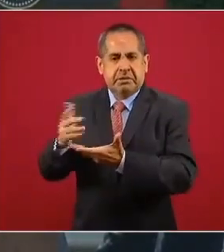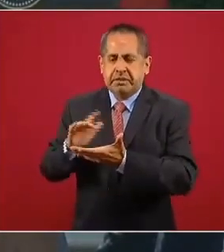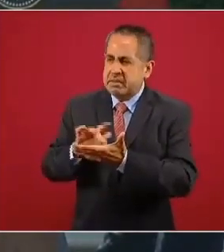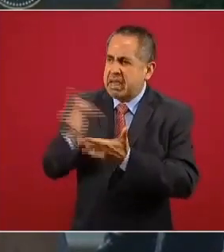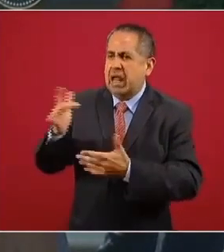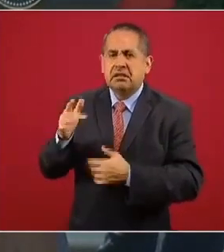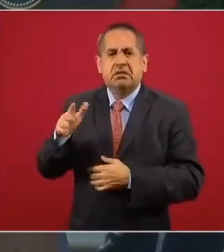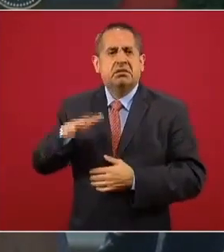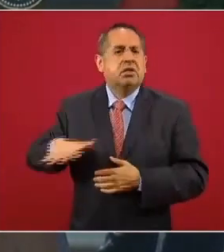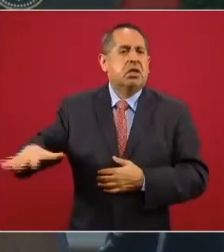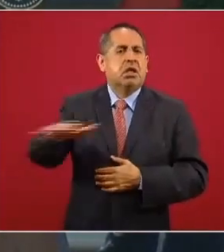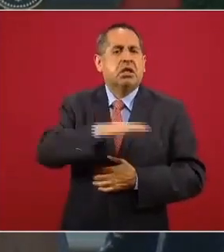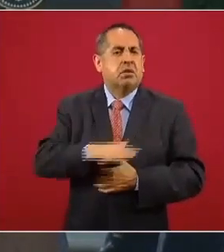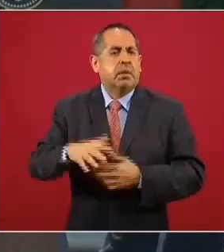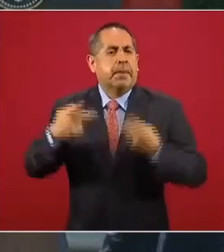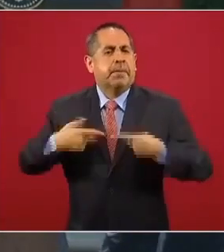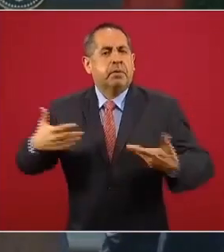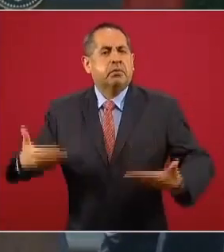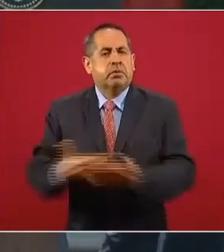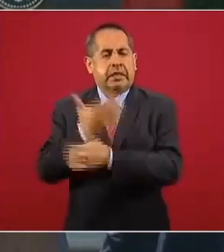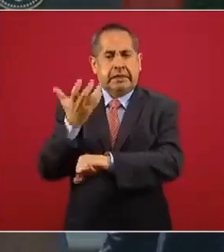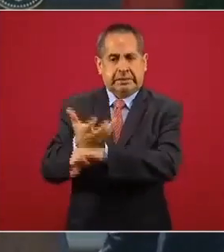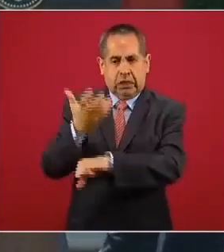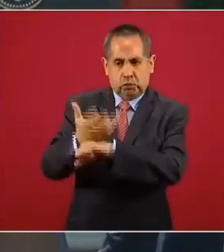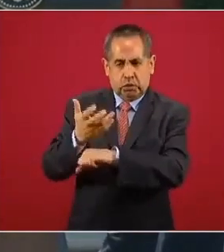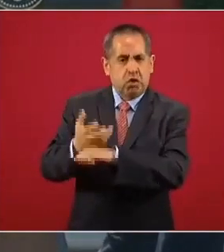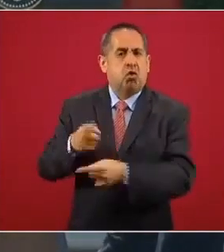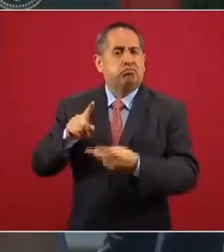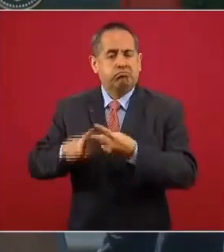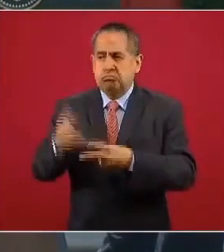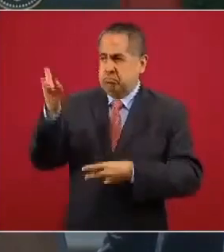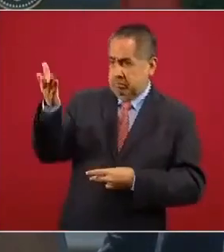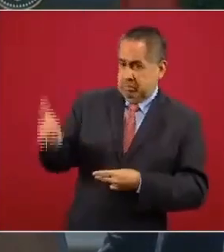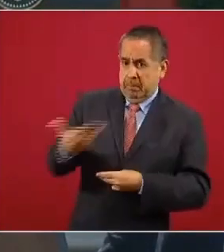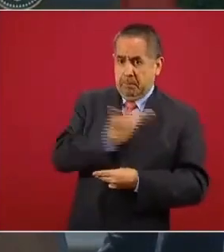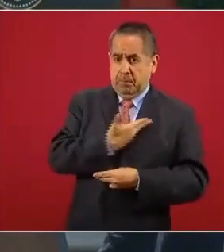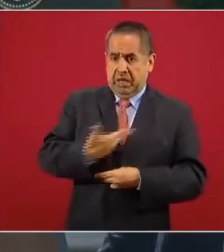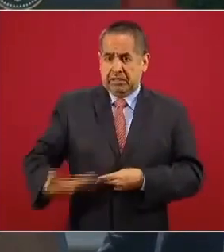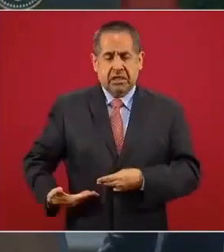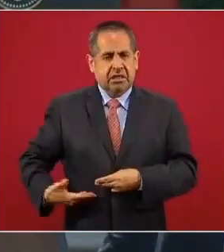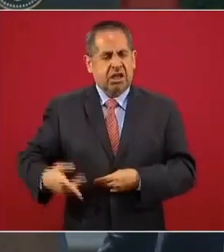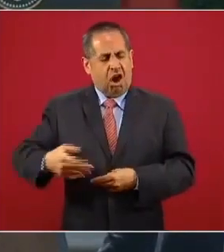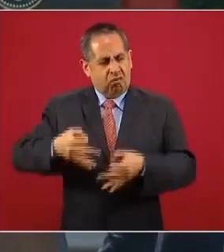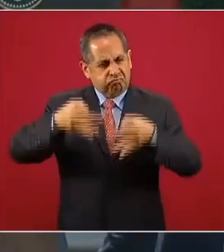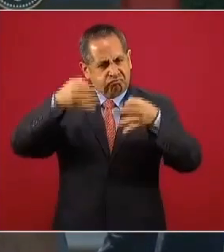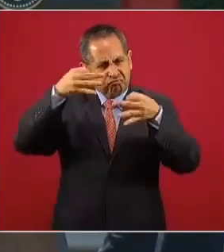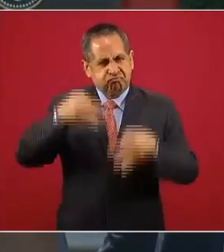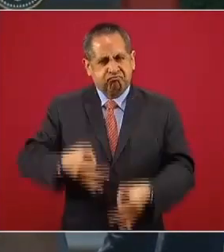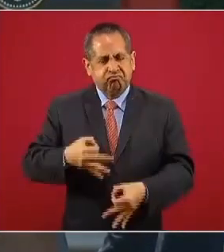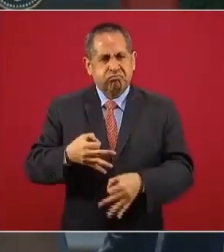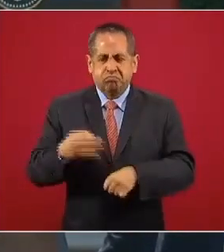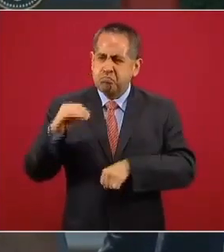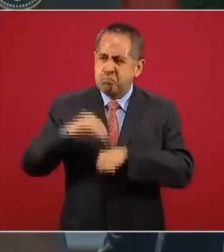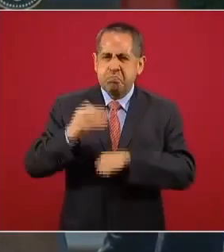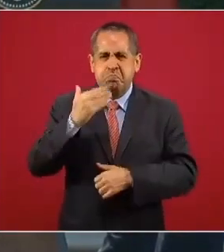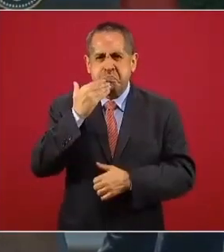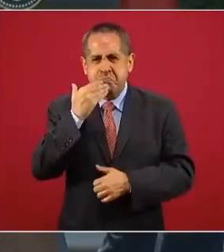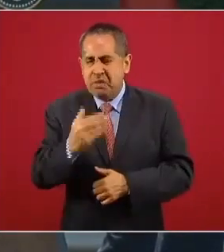al pueblo de Estados Unidos que su presidente se ha comportado hacia